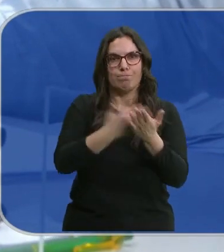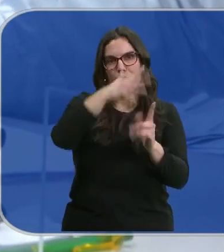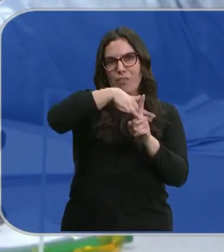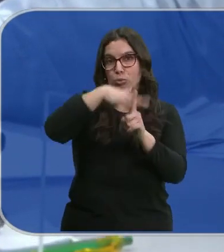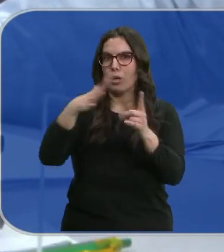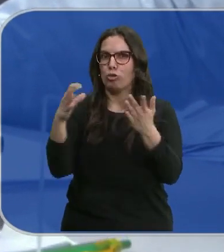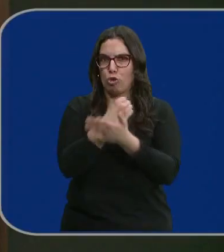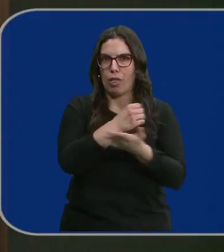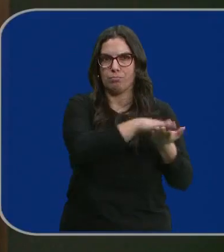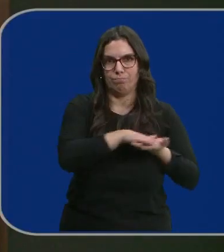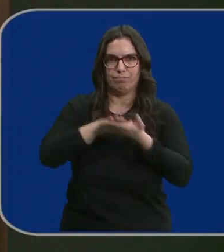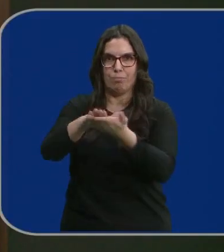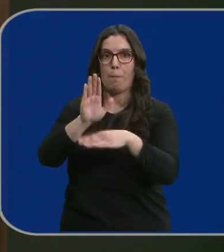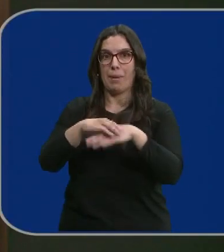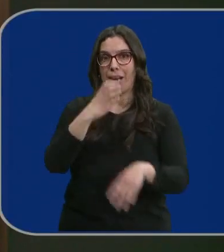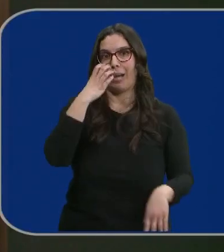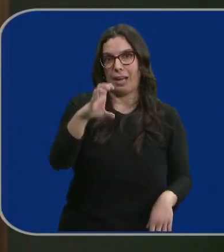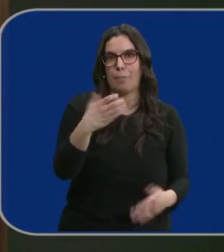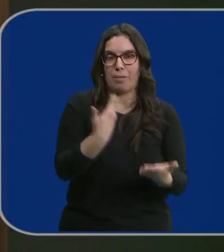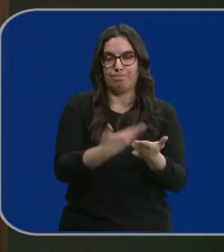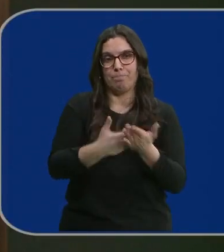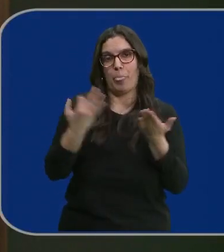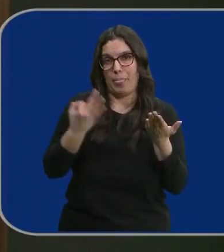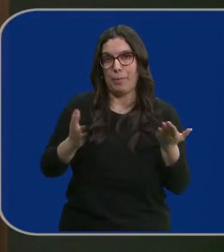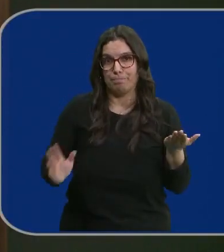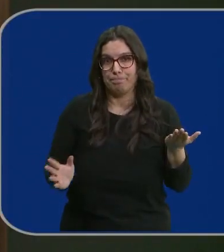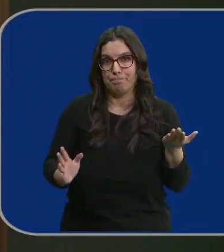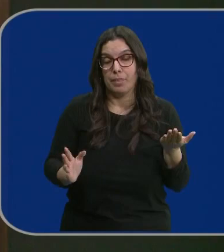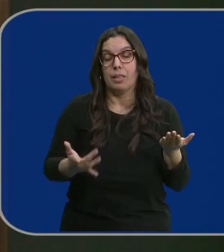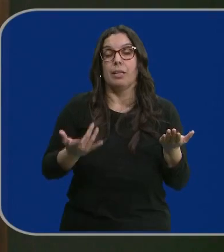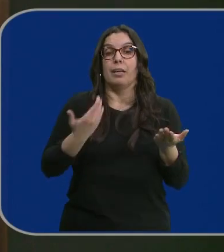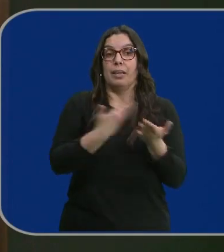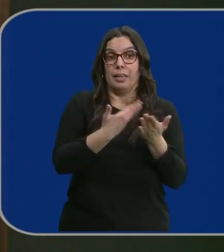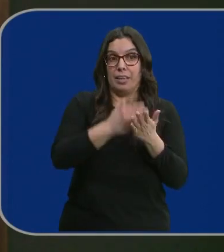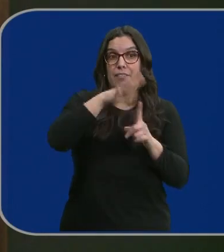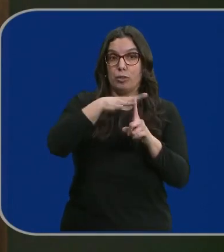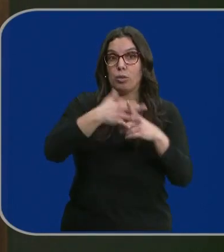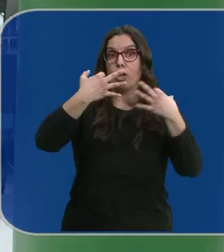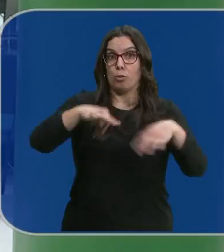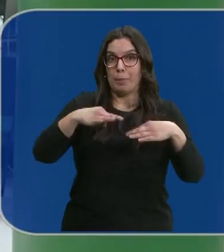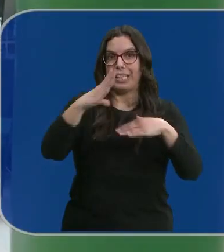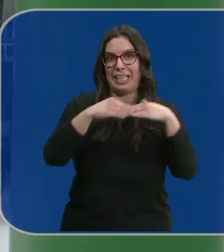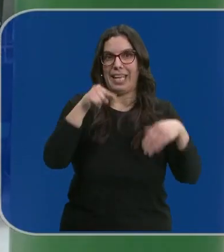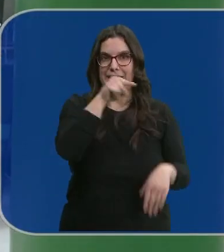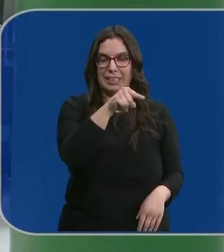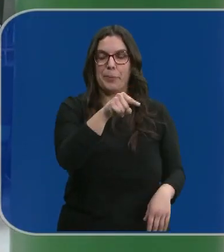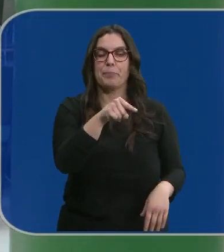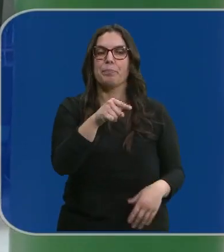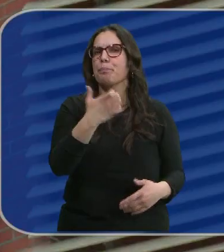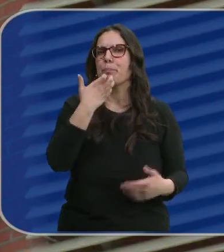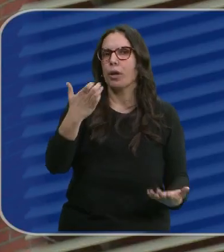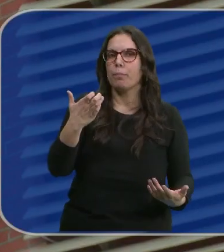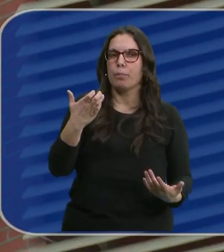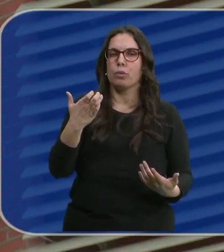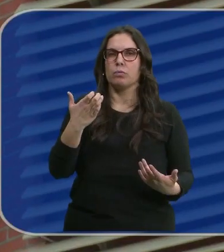todas esas facturas. Para poder reclamar hay que tener facturas y las facturas normalmente las tiene el cliente. Y por ejemplo,